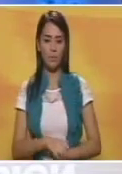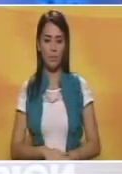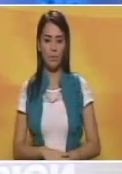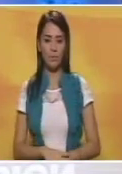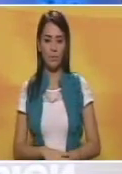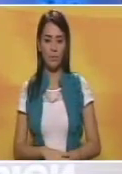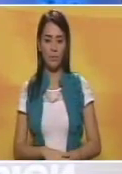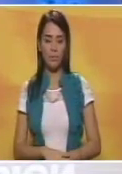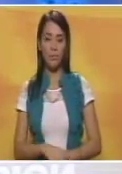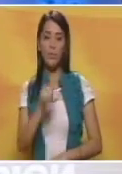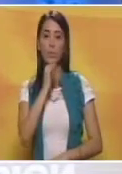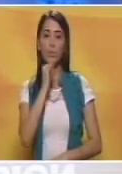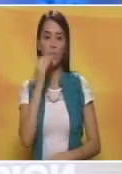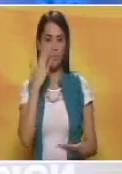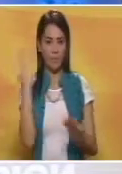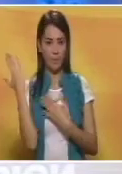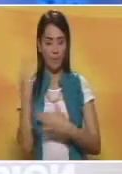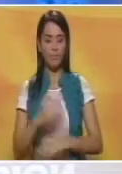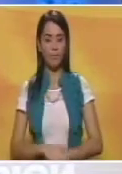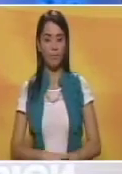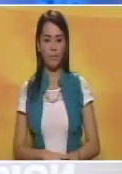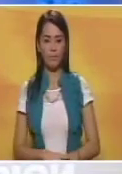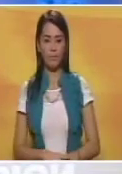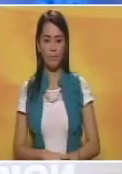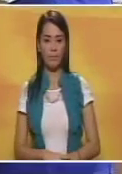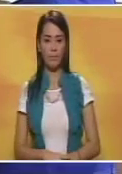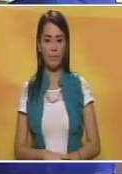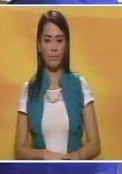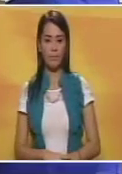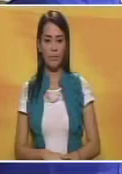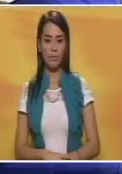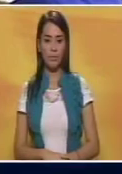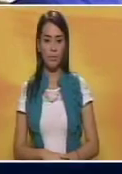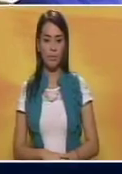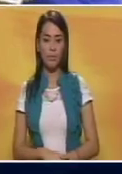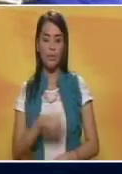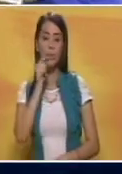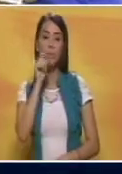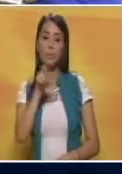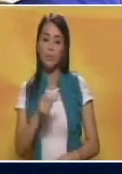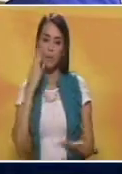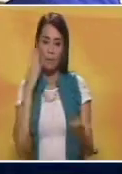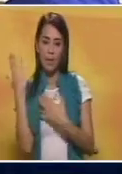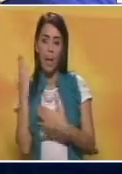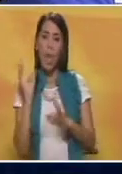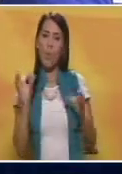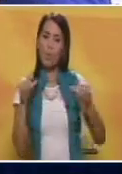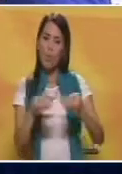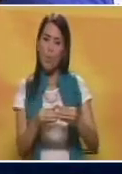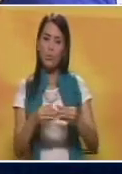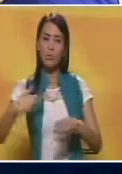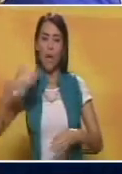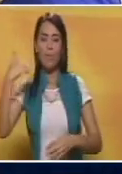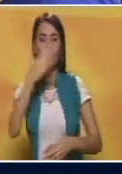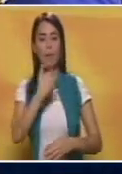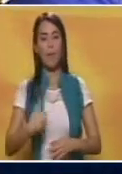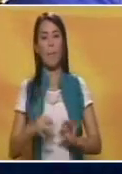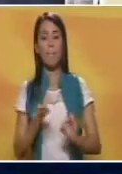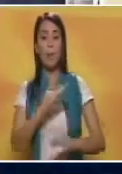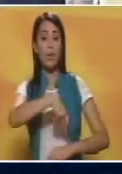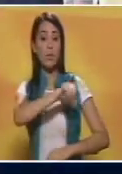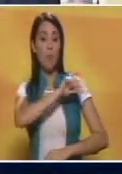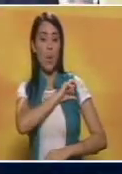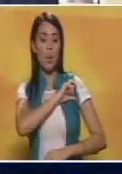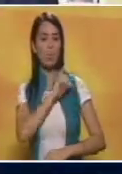zapatero-- manuel covella nos ofrece los detalles delante manuel te escuchamos sabrá no confirmó que el encuentro con el ex jefe del ejecutivo español